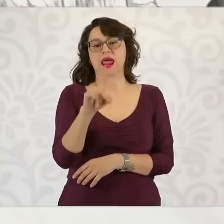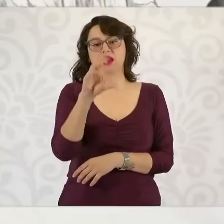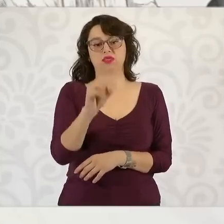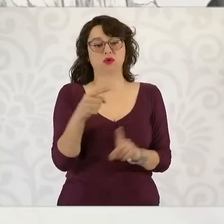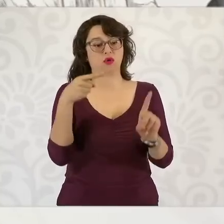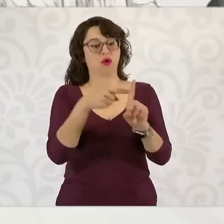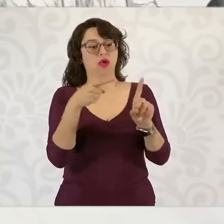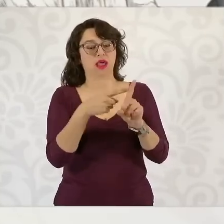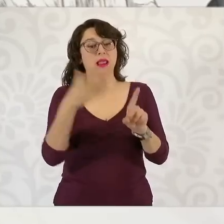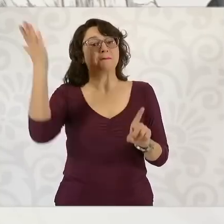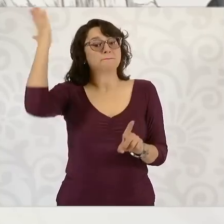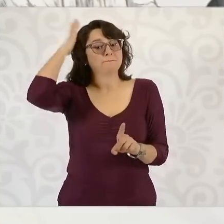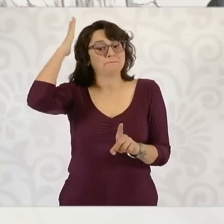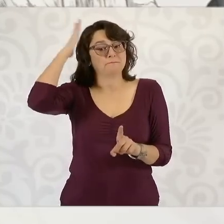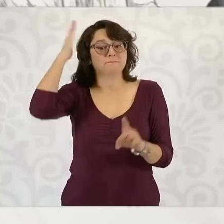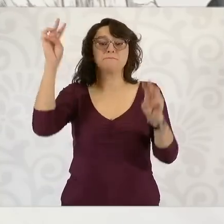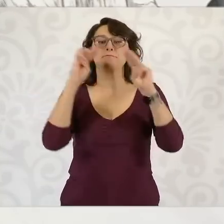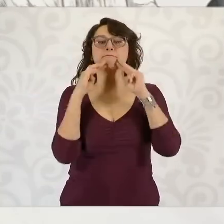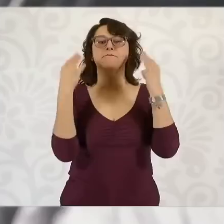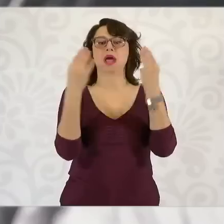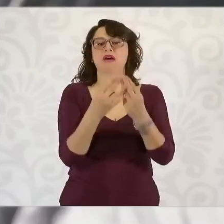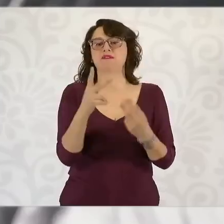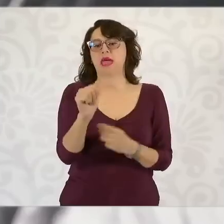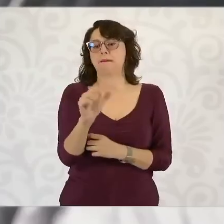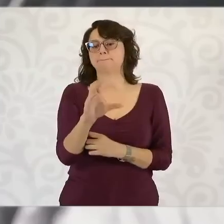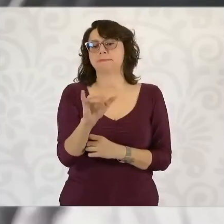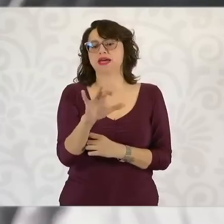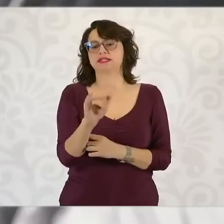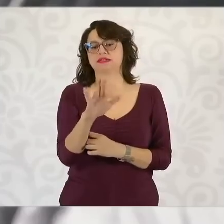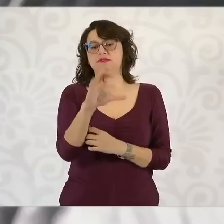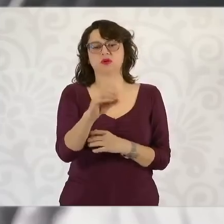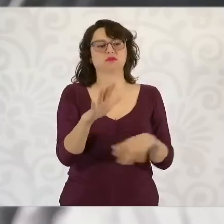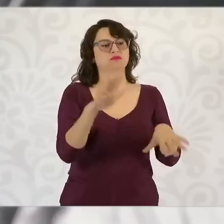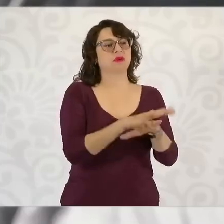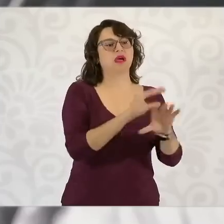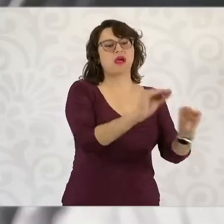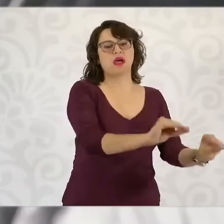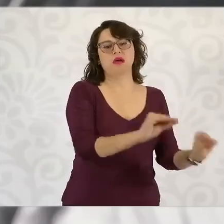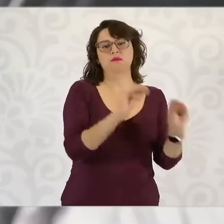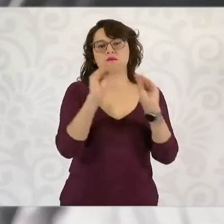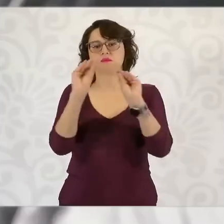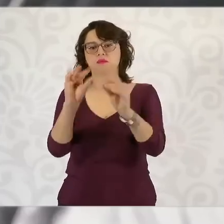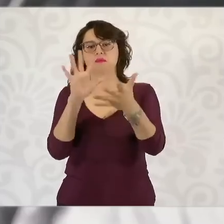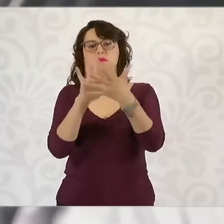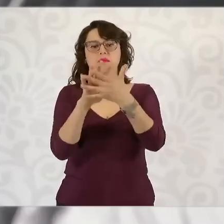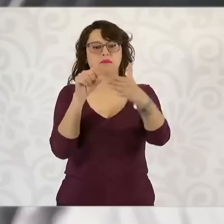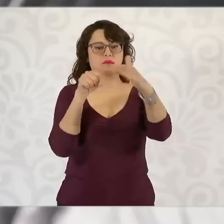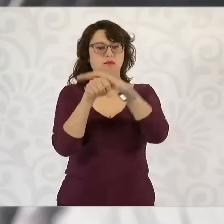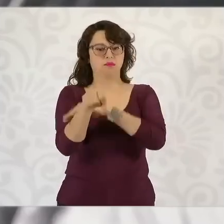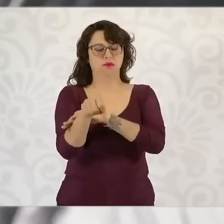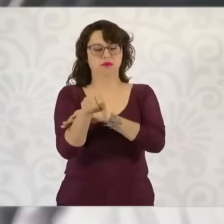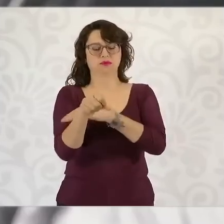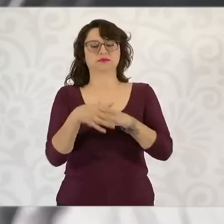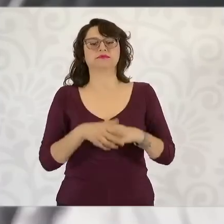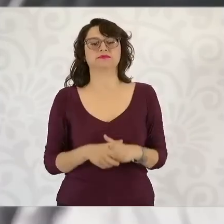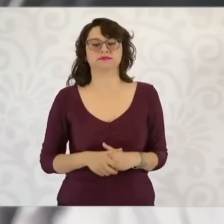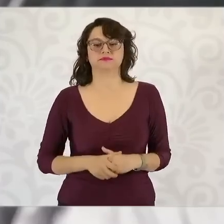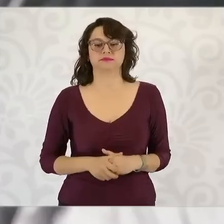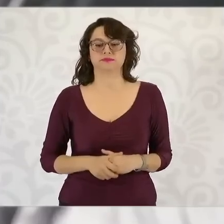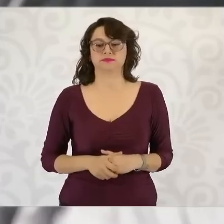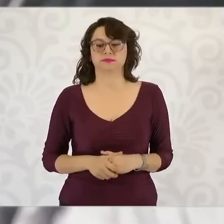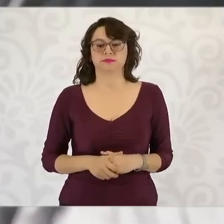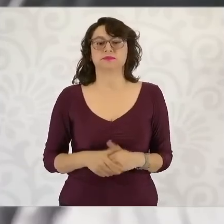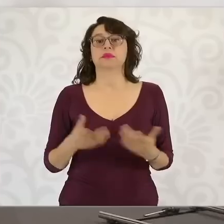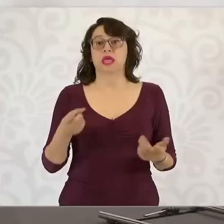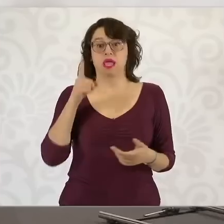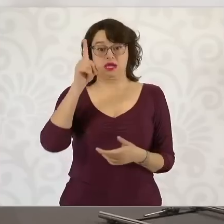líderes de Cártel del Pacífico, quien fue trasladado al Centro Estatal de Aguaruto, Sinaloa, para cumplir con la medida de prisión preventiva. En